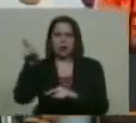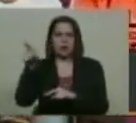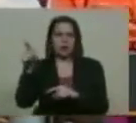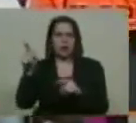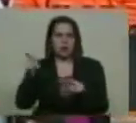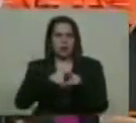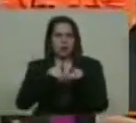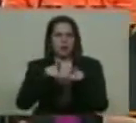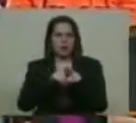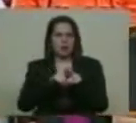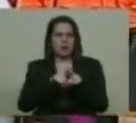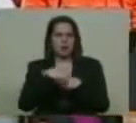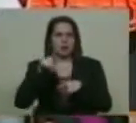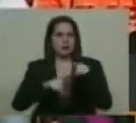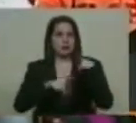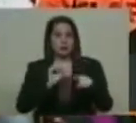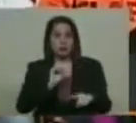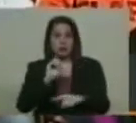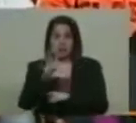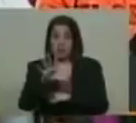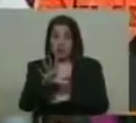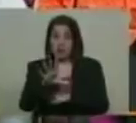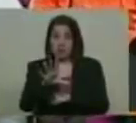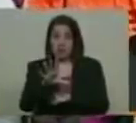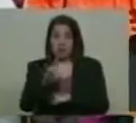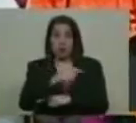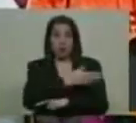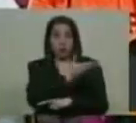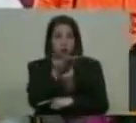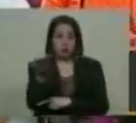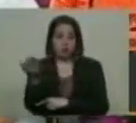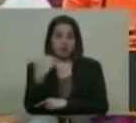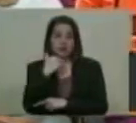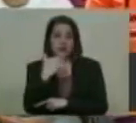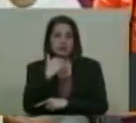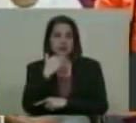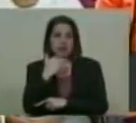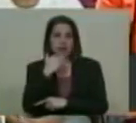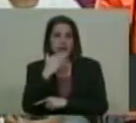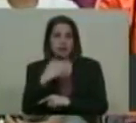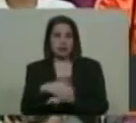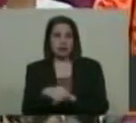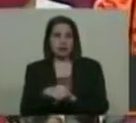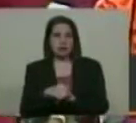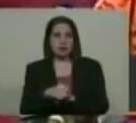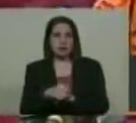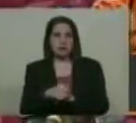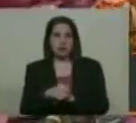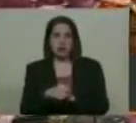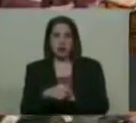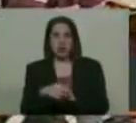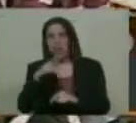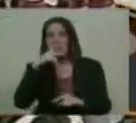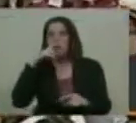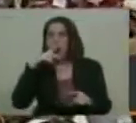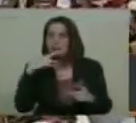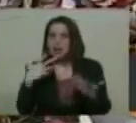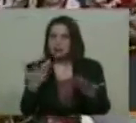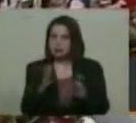le acabo de enviar este mensaje, ustedes casi que ni me dejan hablarle a la cámara,